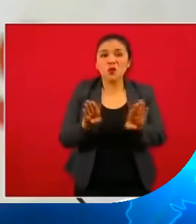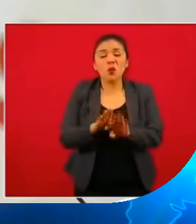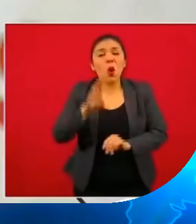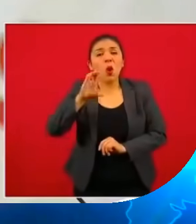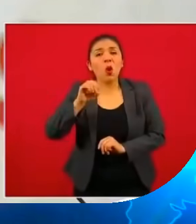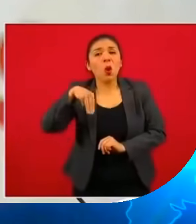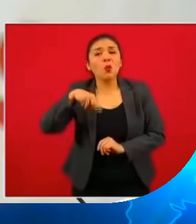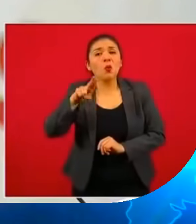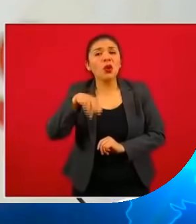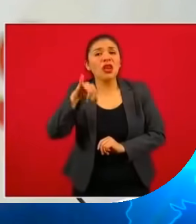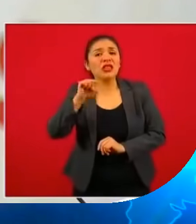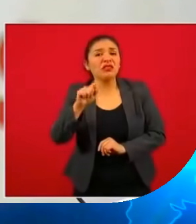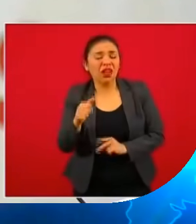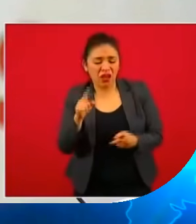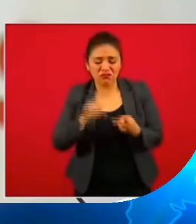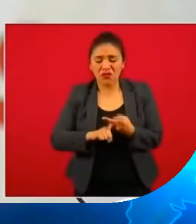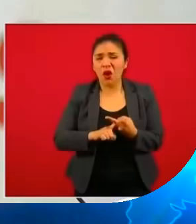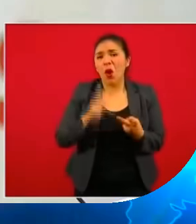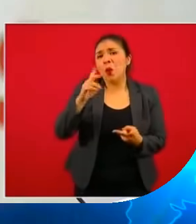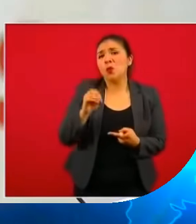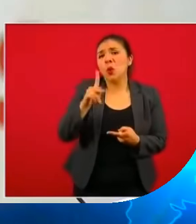populistas,